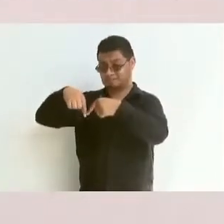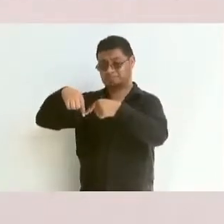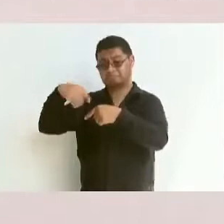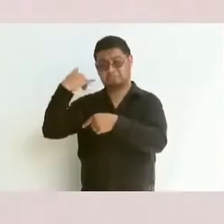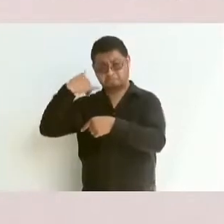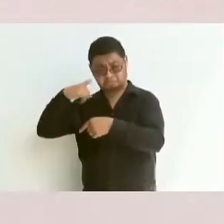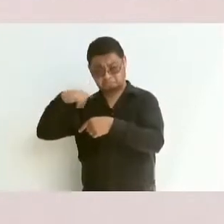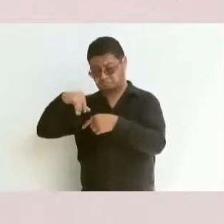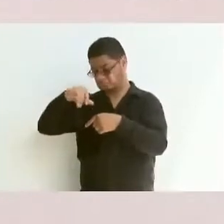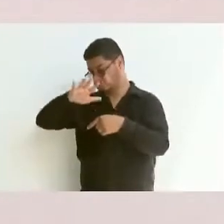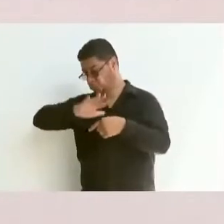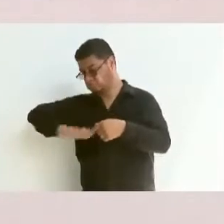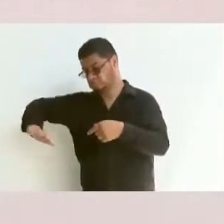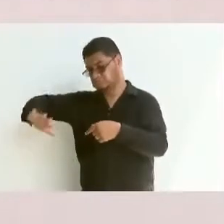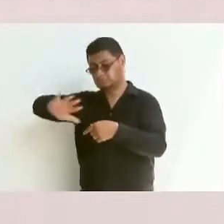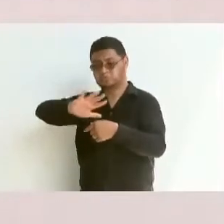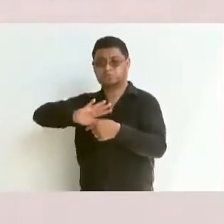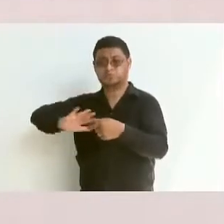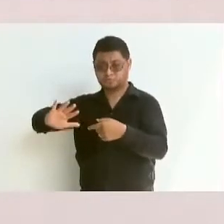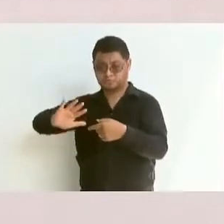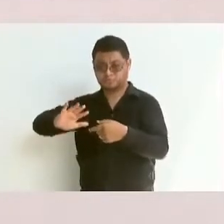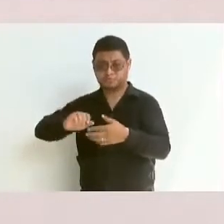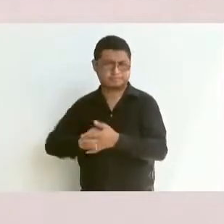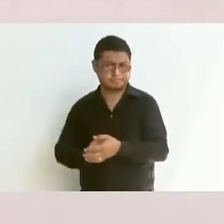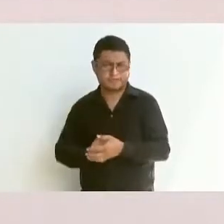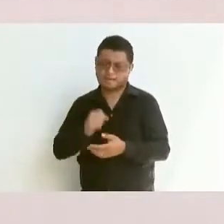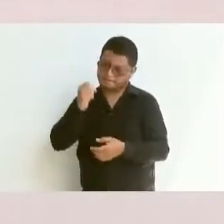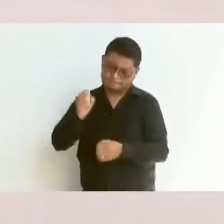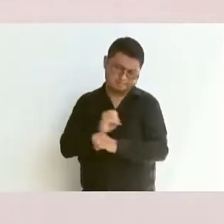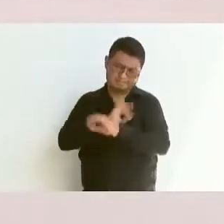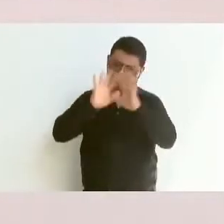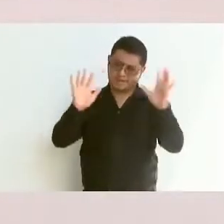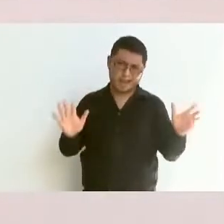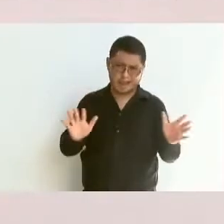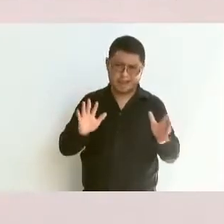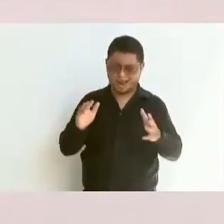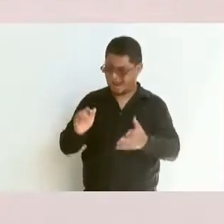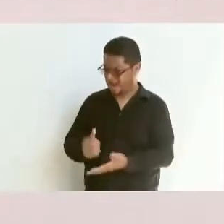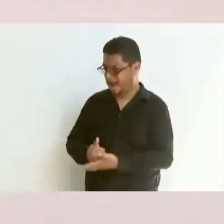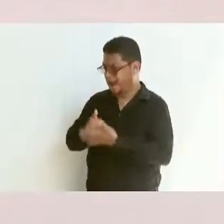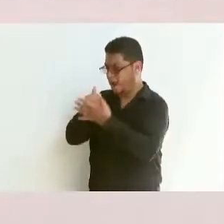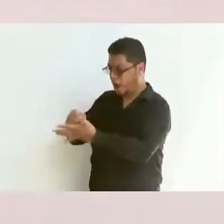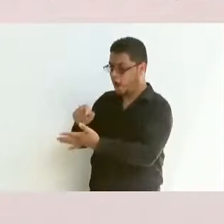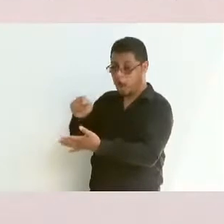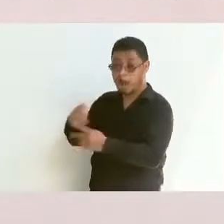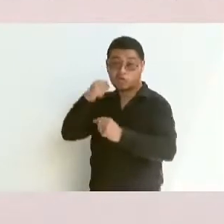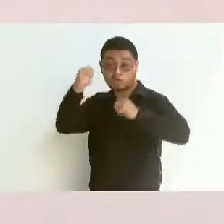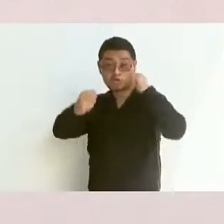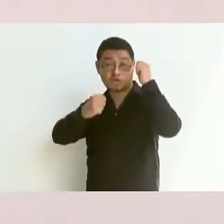va a fomentar mucho el turismo.